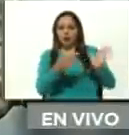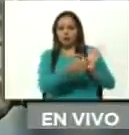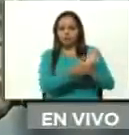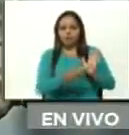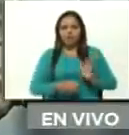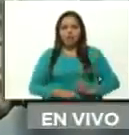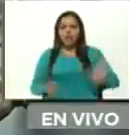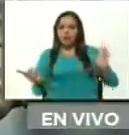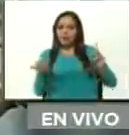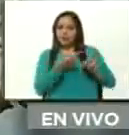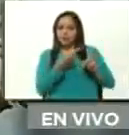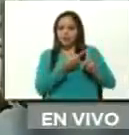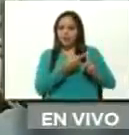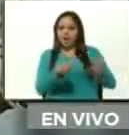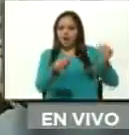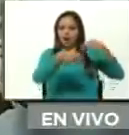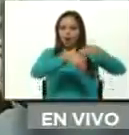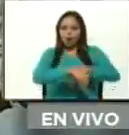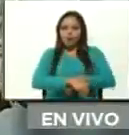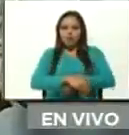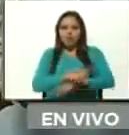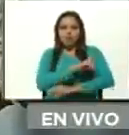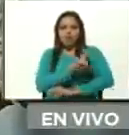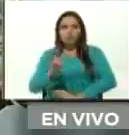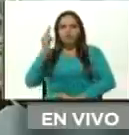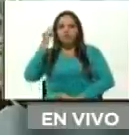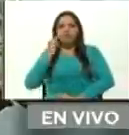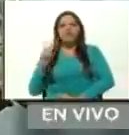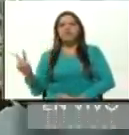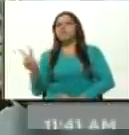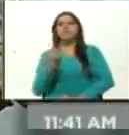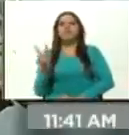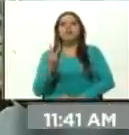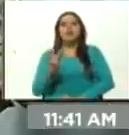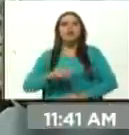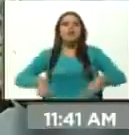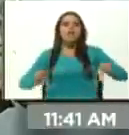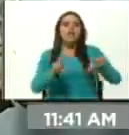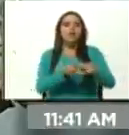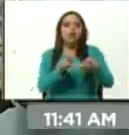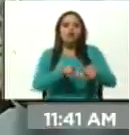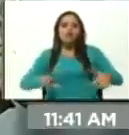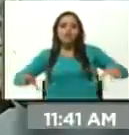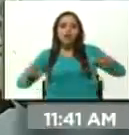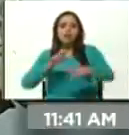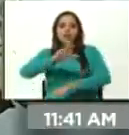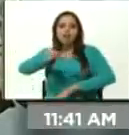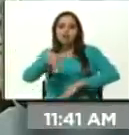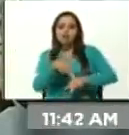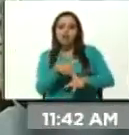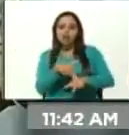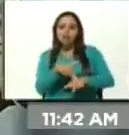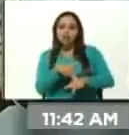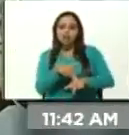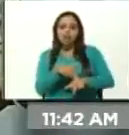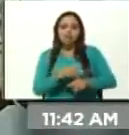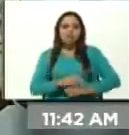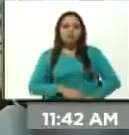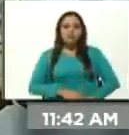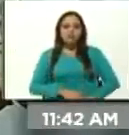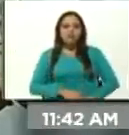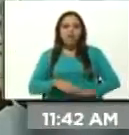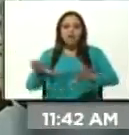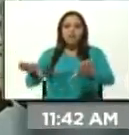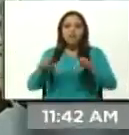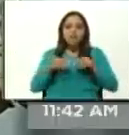primer lugar, se acuerda que la República Bolivariana de Venezuela, como jurisdicción nacional, ojo a esto, adoptará